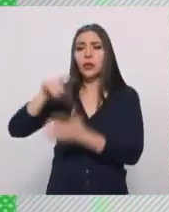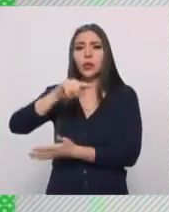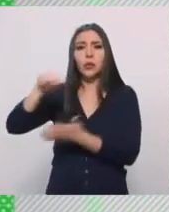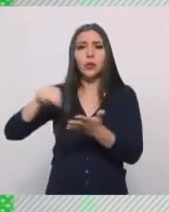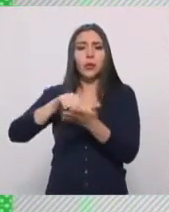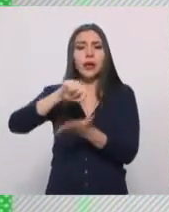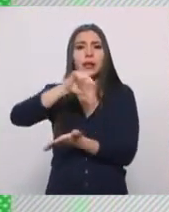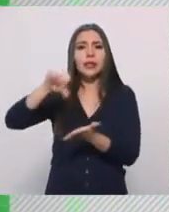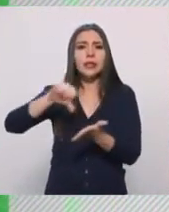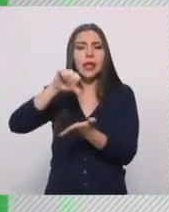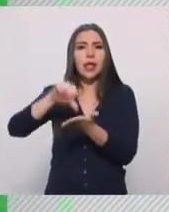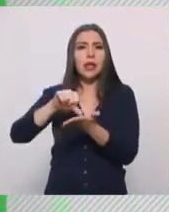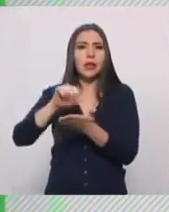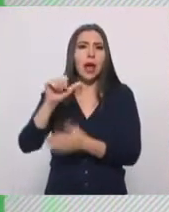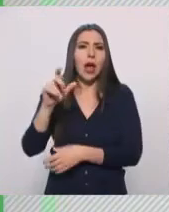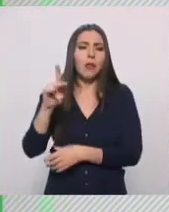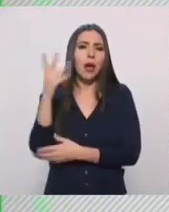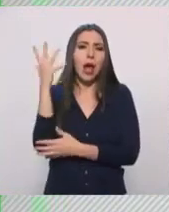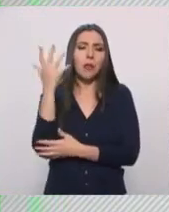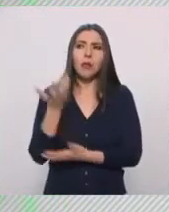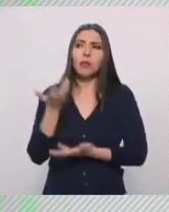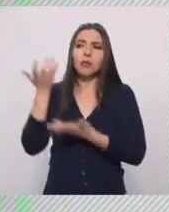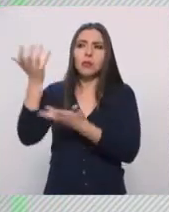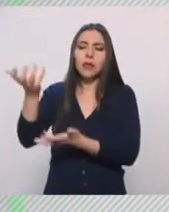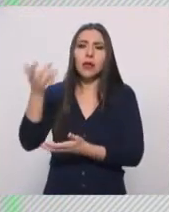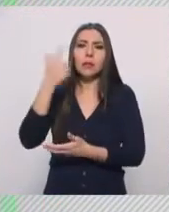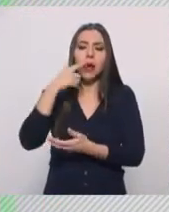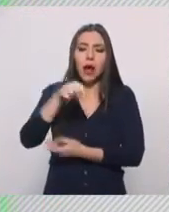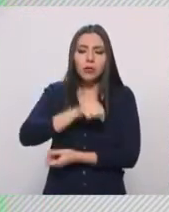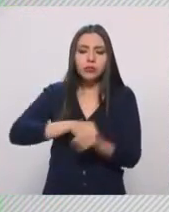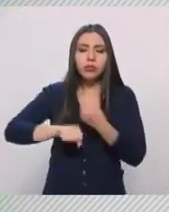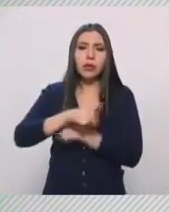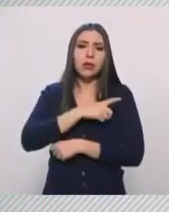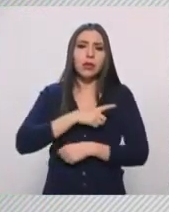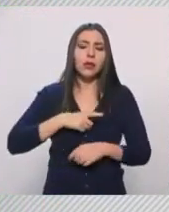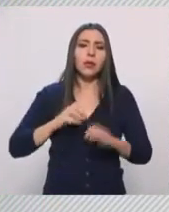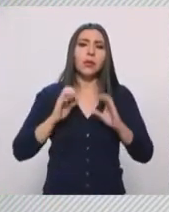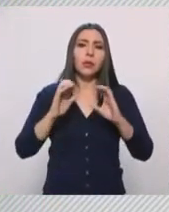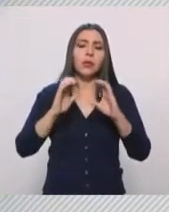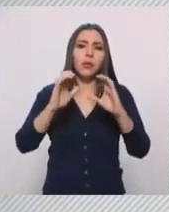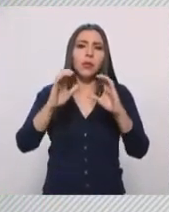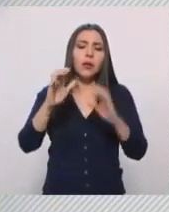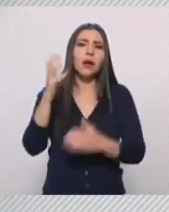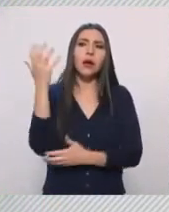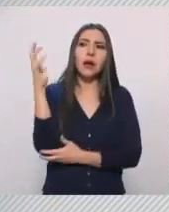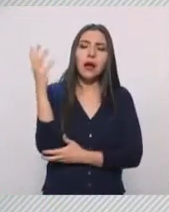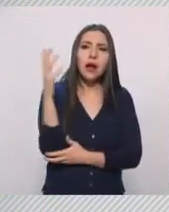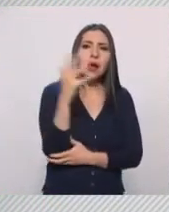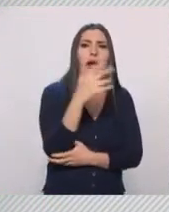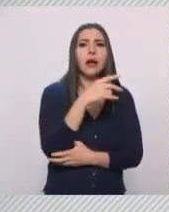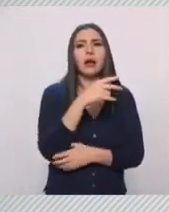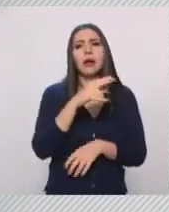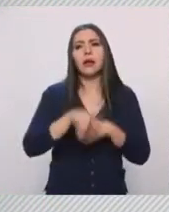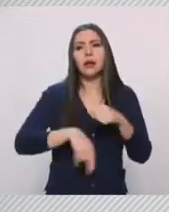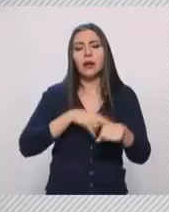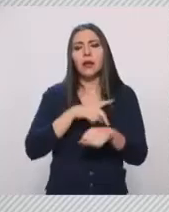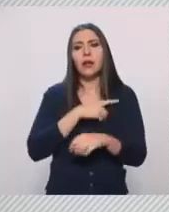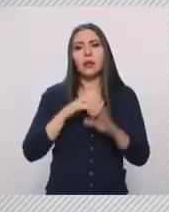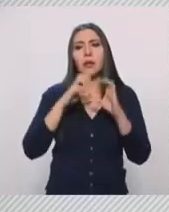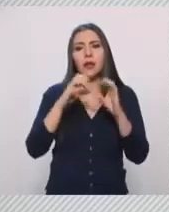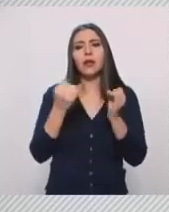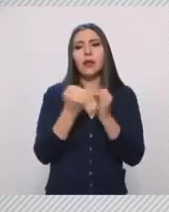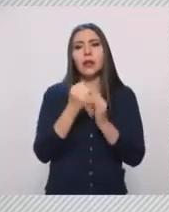nuestros humedales, nuestros bosques, y ahora nuestras instituciones de transparencia, el INAI y el InfoDF o